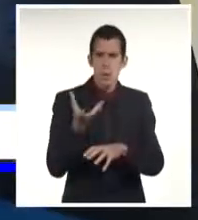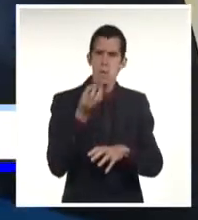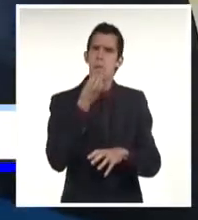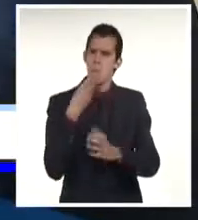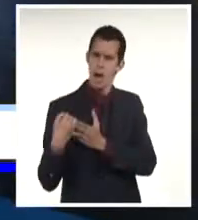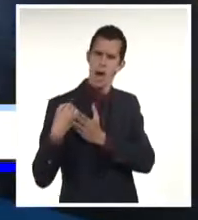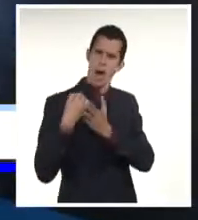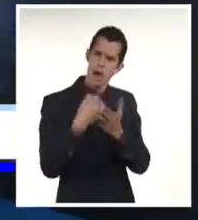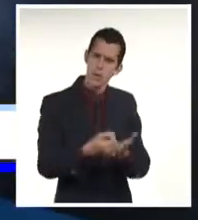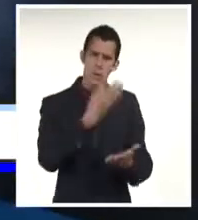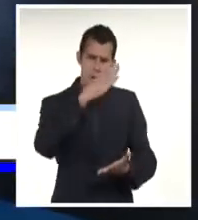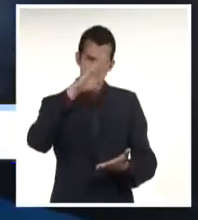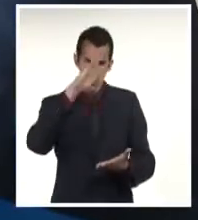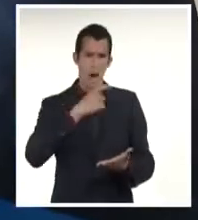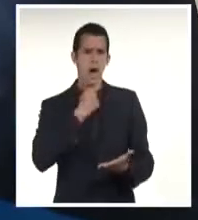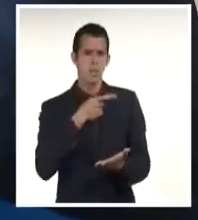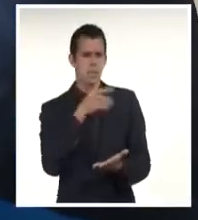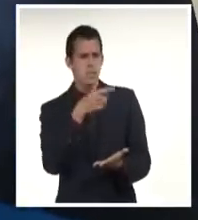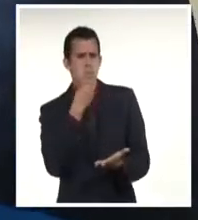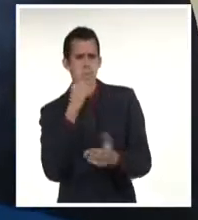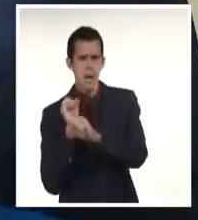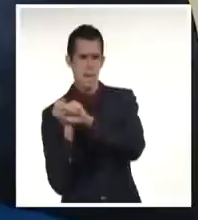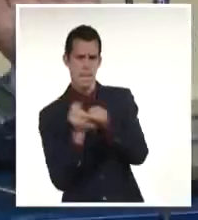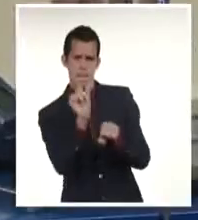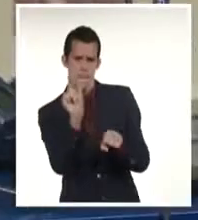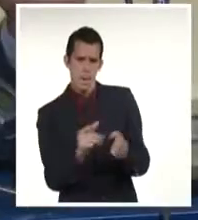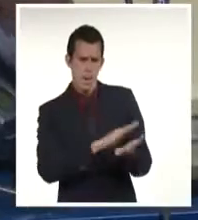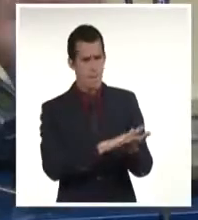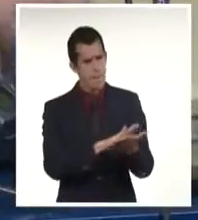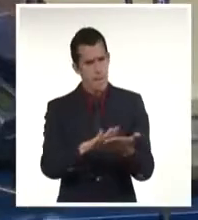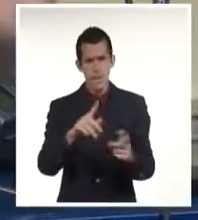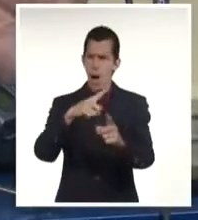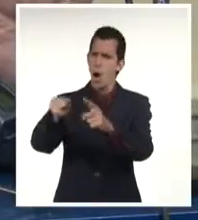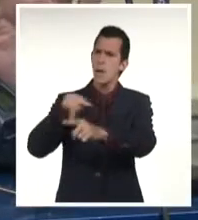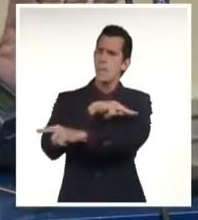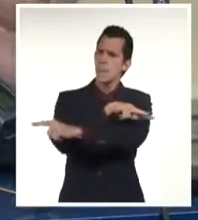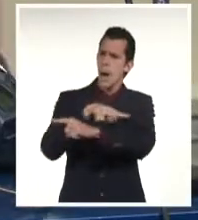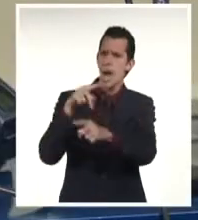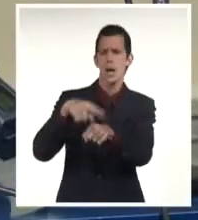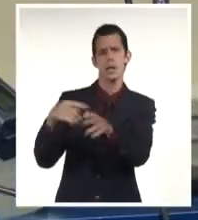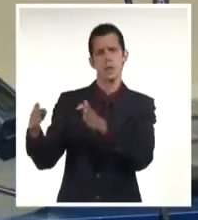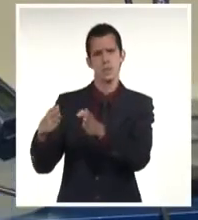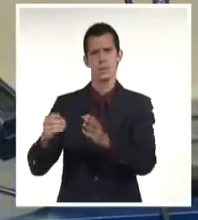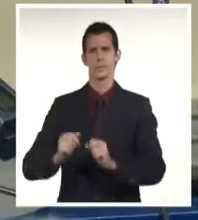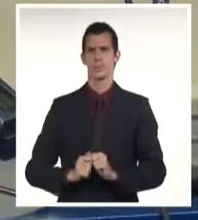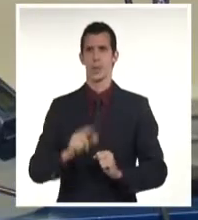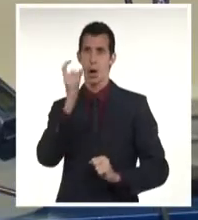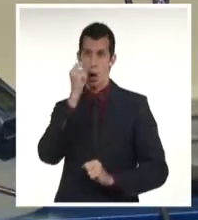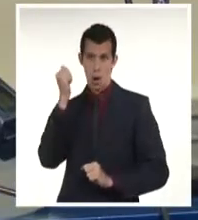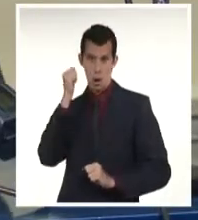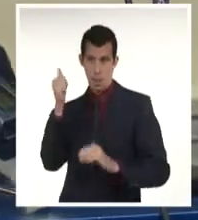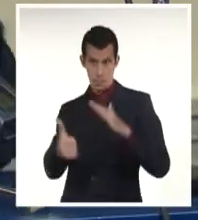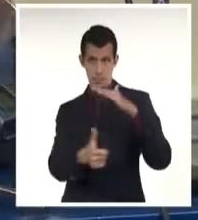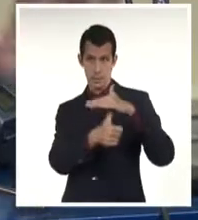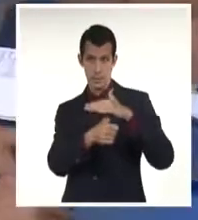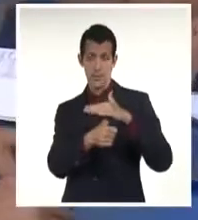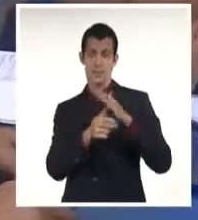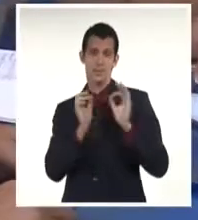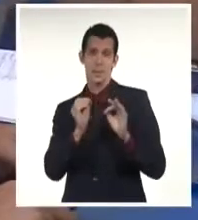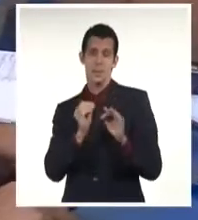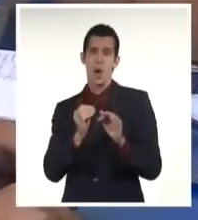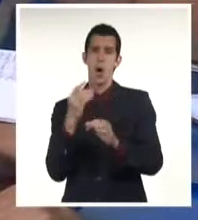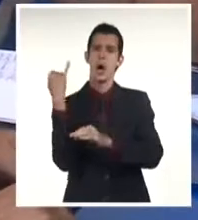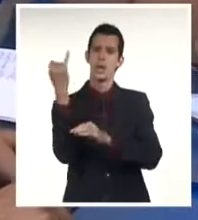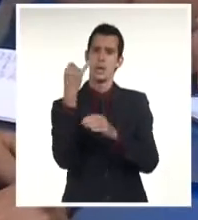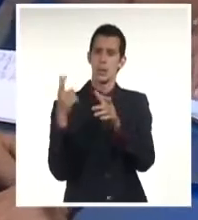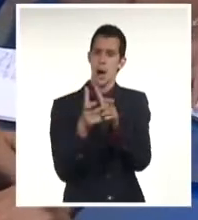aspecto identificado como medular por ambas instituciones. Al respecto, Fracari enfatizó que esta medida ayudará a rescatar el